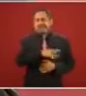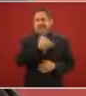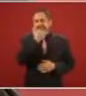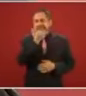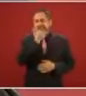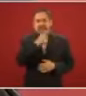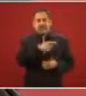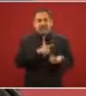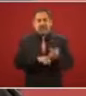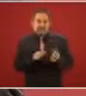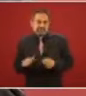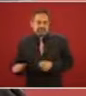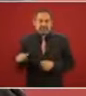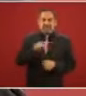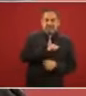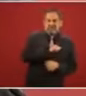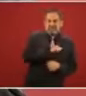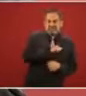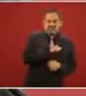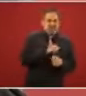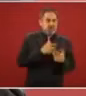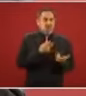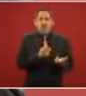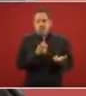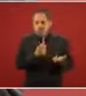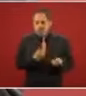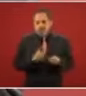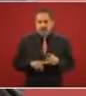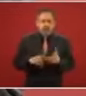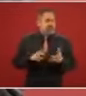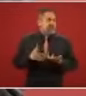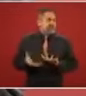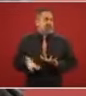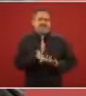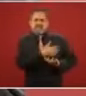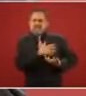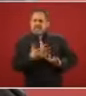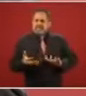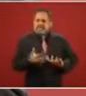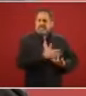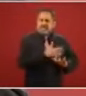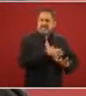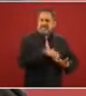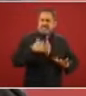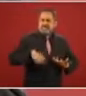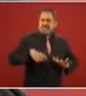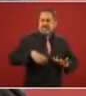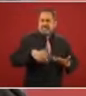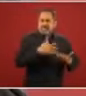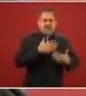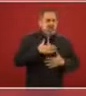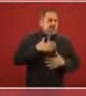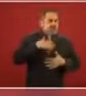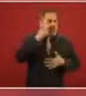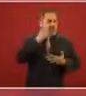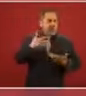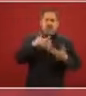del egoísmo y de la acumulación de bienes